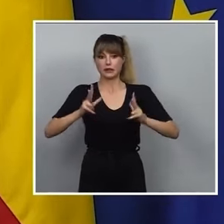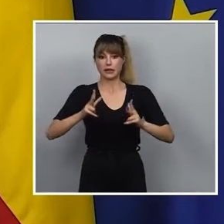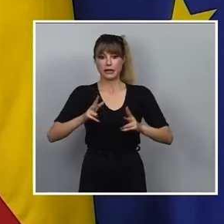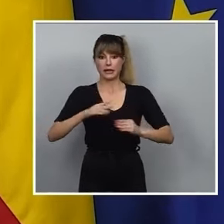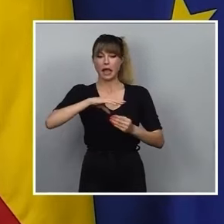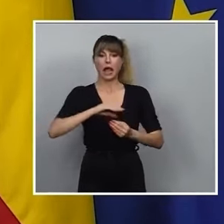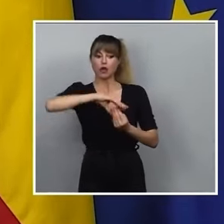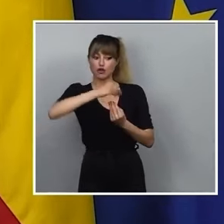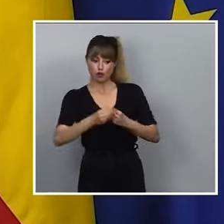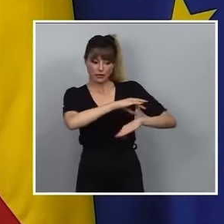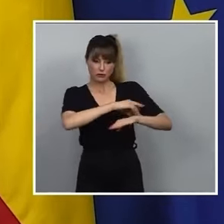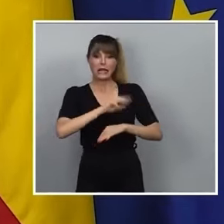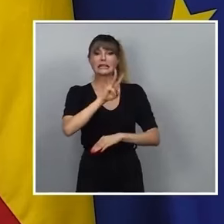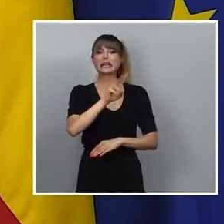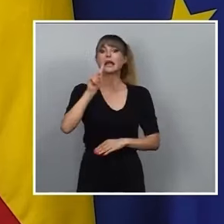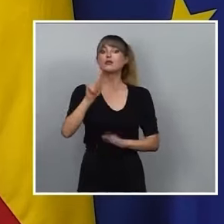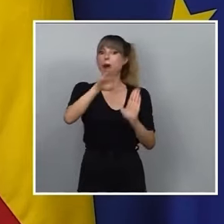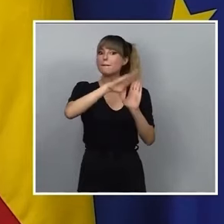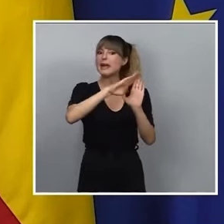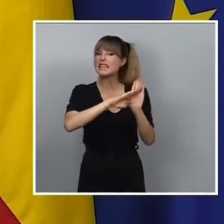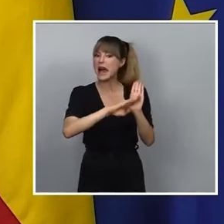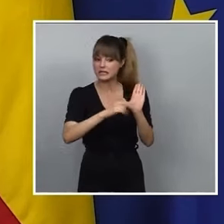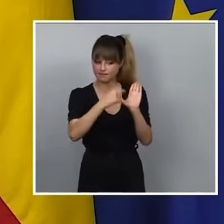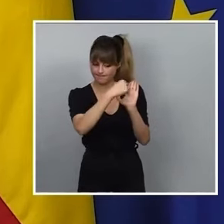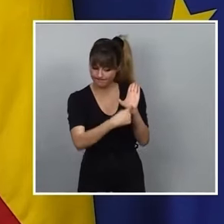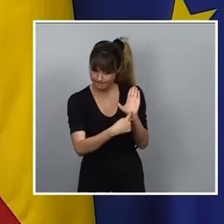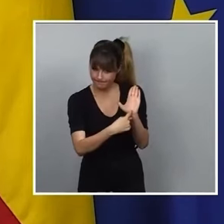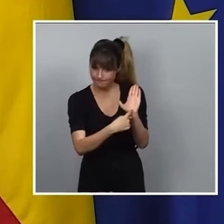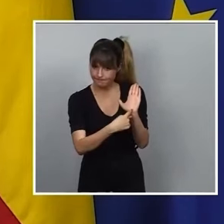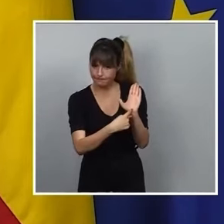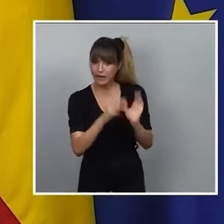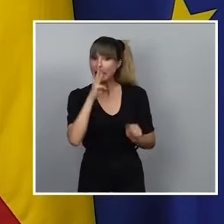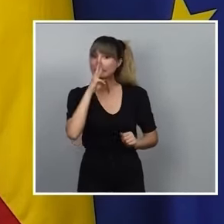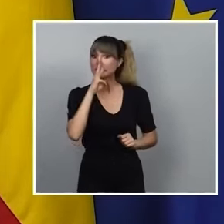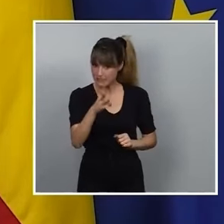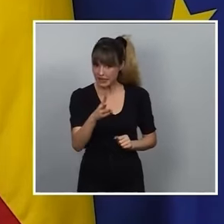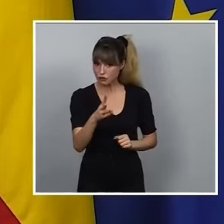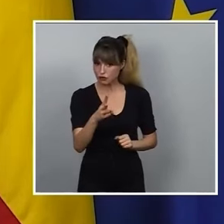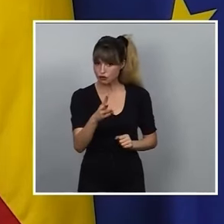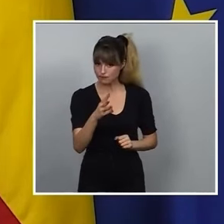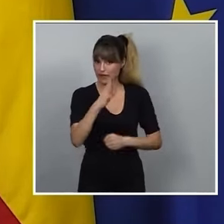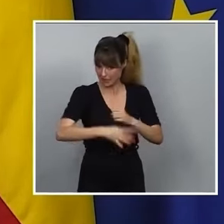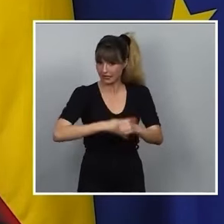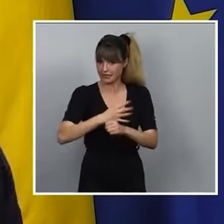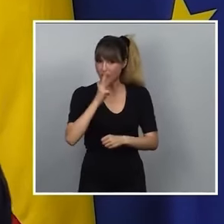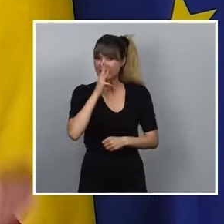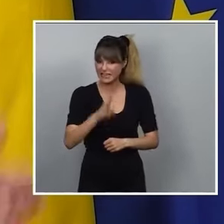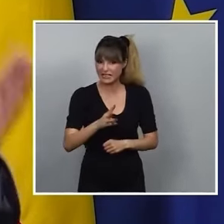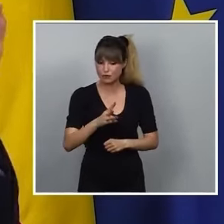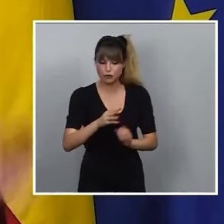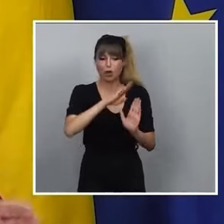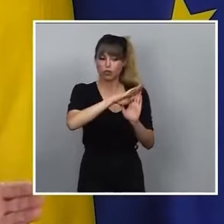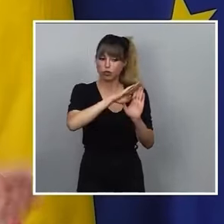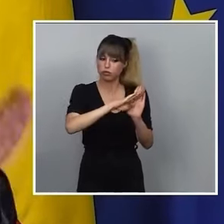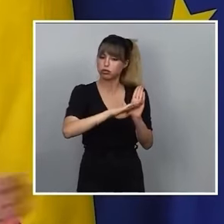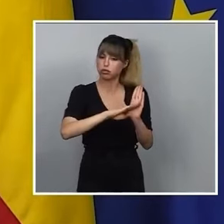de 31 medidas que se van a ir implementando en los TR años que tenemos por delante de legislatura y que fortalecerá